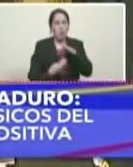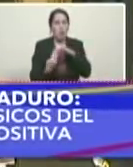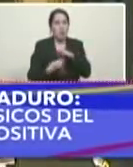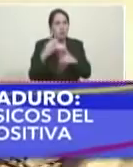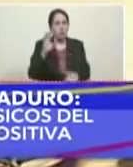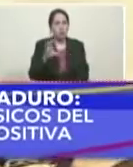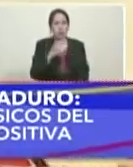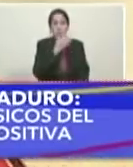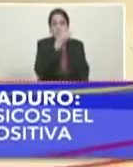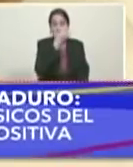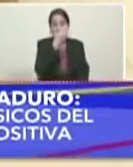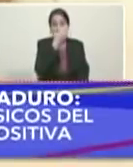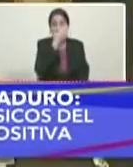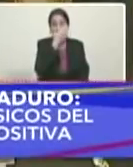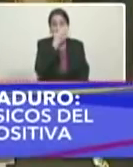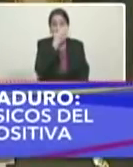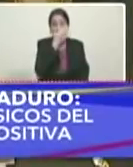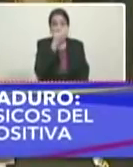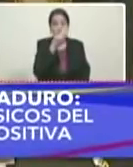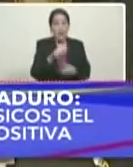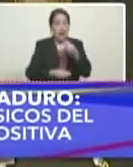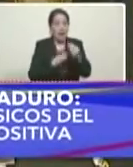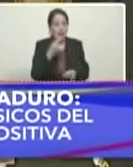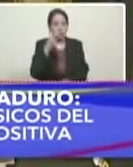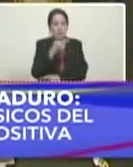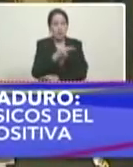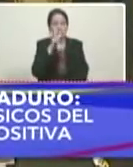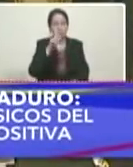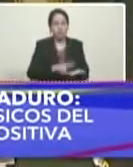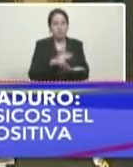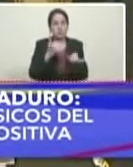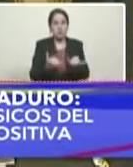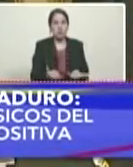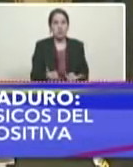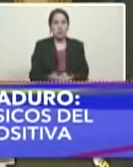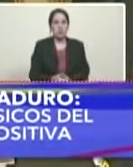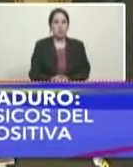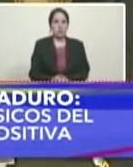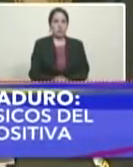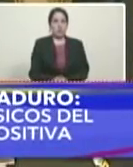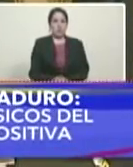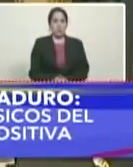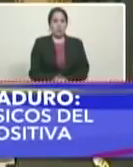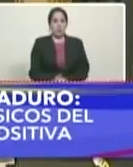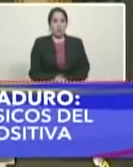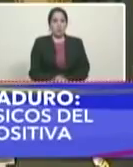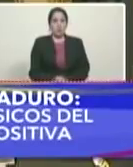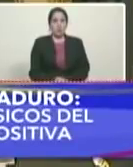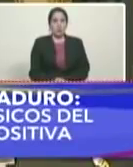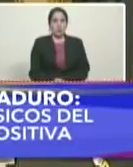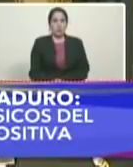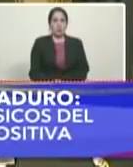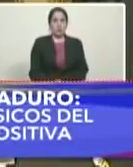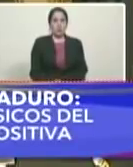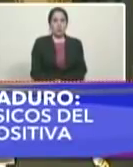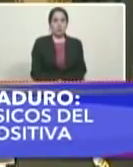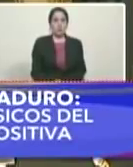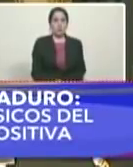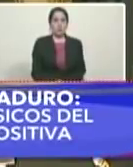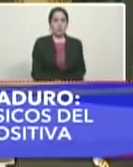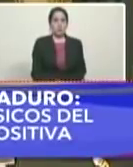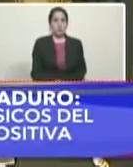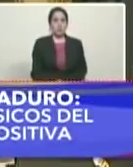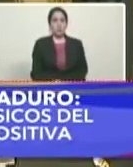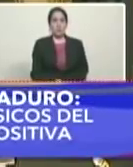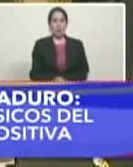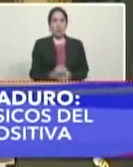país ejecútese y complace de manera inmediata compañeros